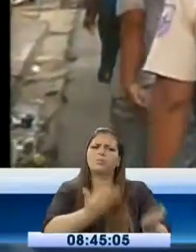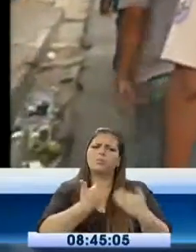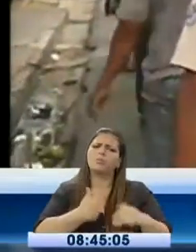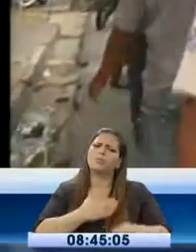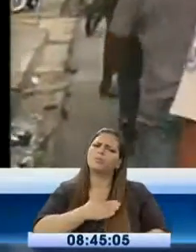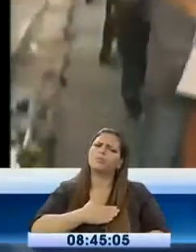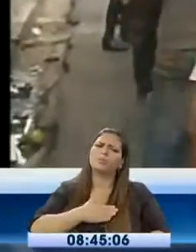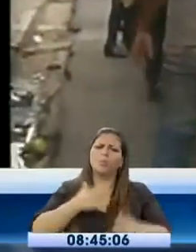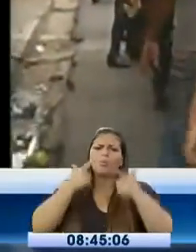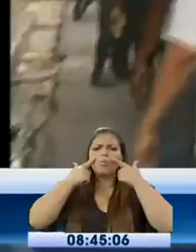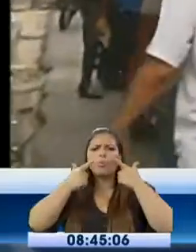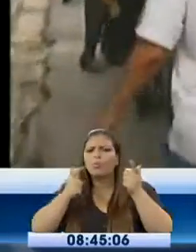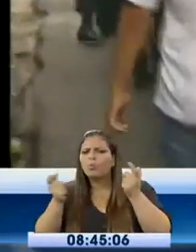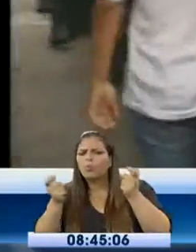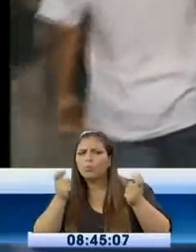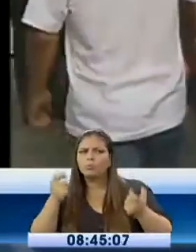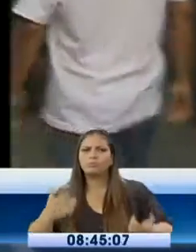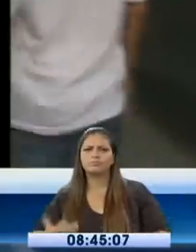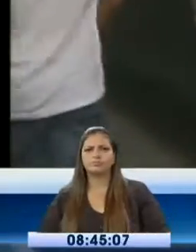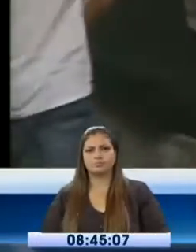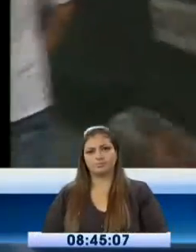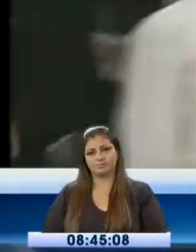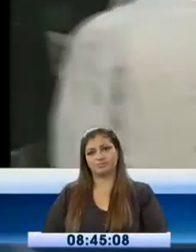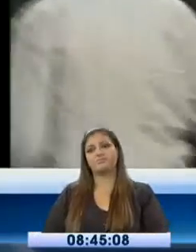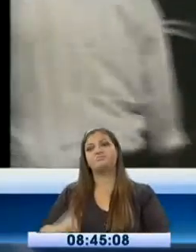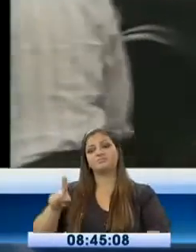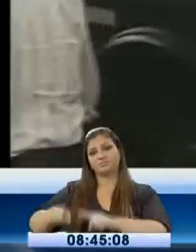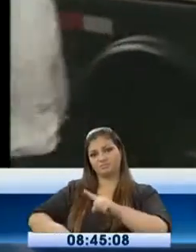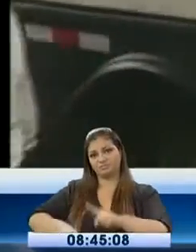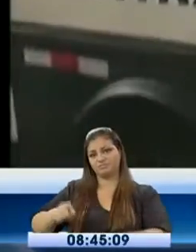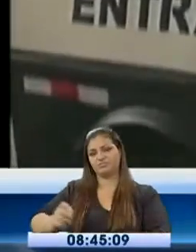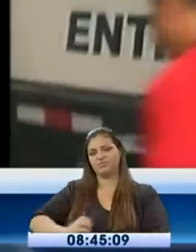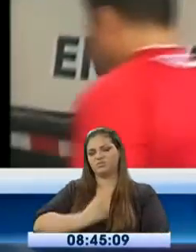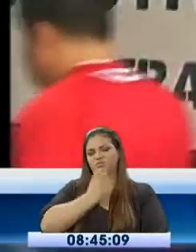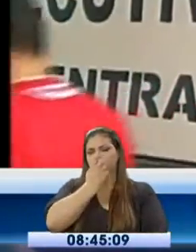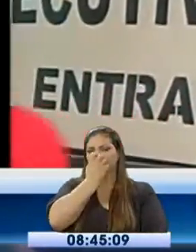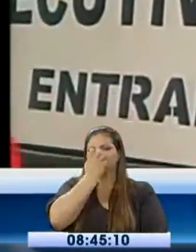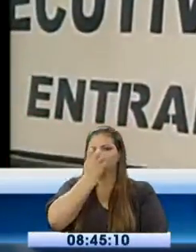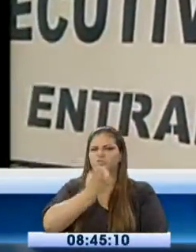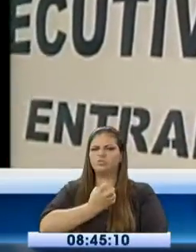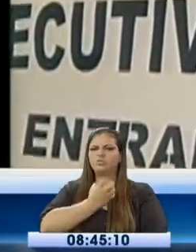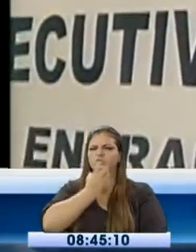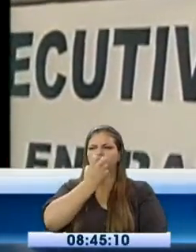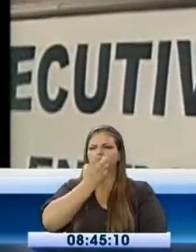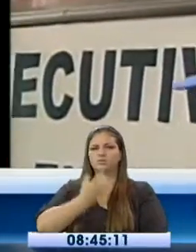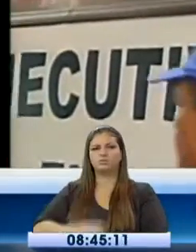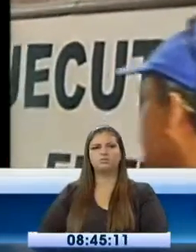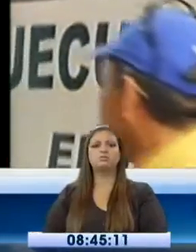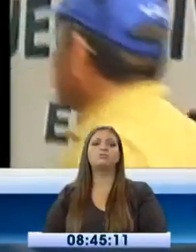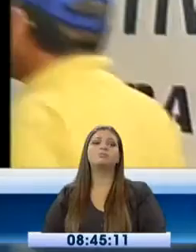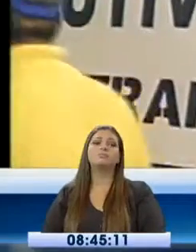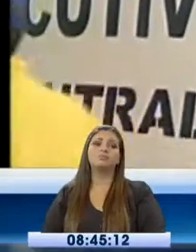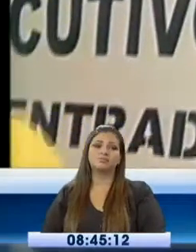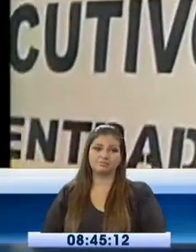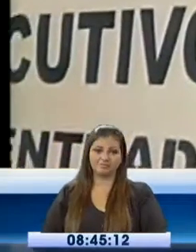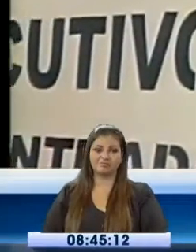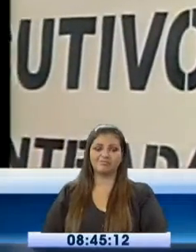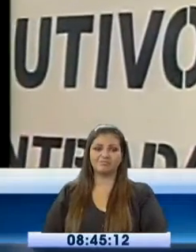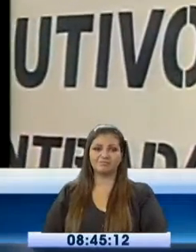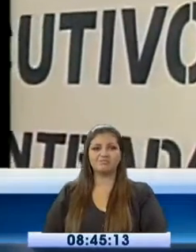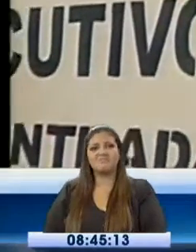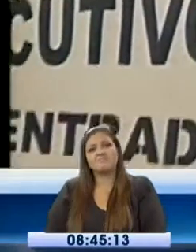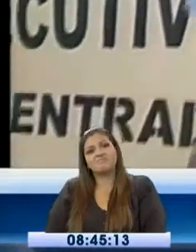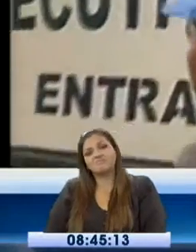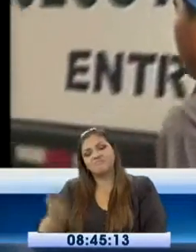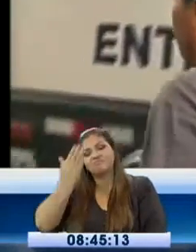buses, hay ciertos pasajeros que se contrarían por esta revisión a la que se someten por parte de la Policía Nacional